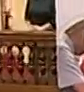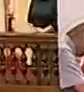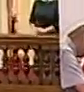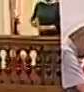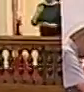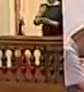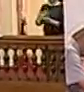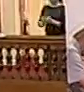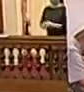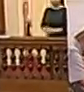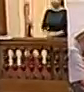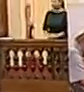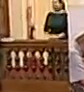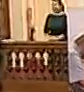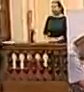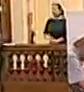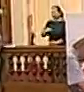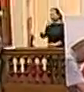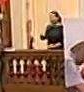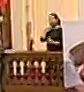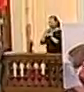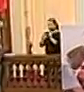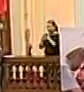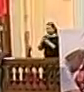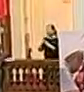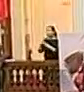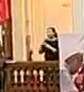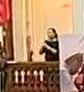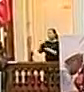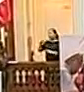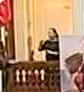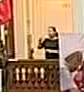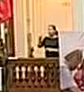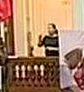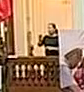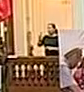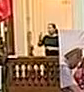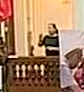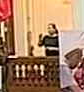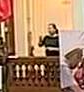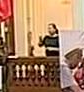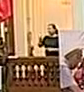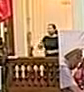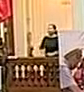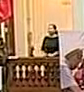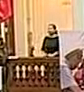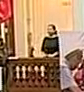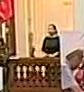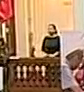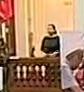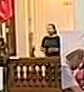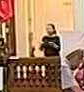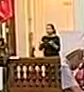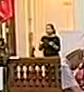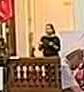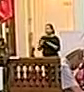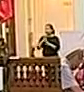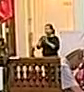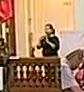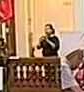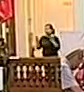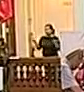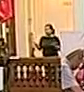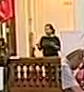Gracias también por su participación a la señora congresista Gloria Montenegro Figueroa. Y para la presentación y avances del proyecto